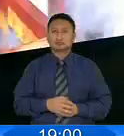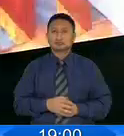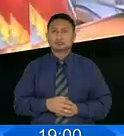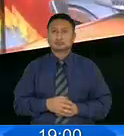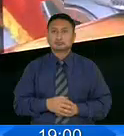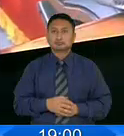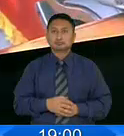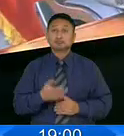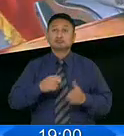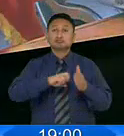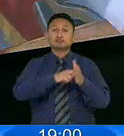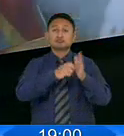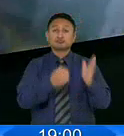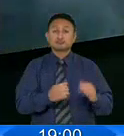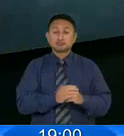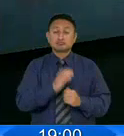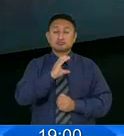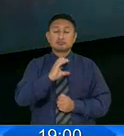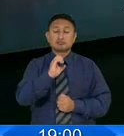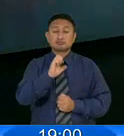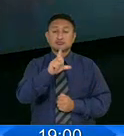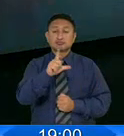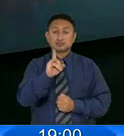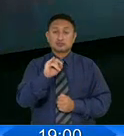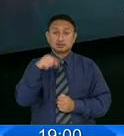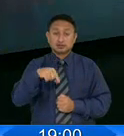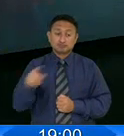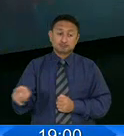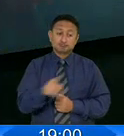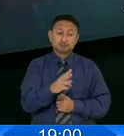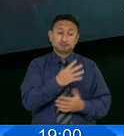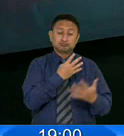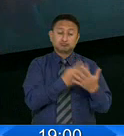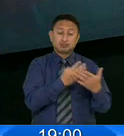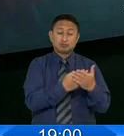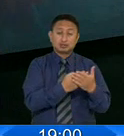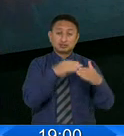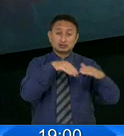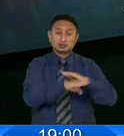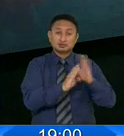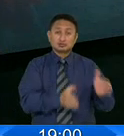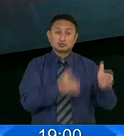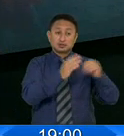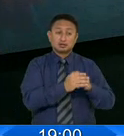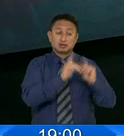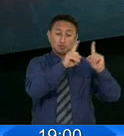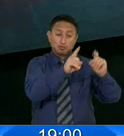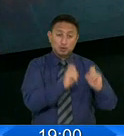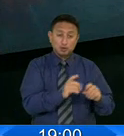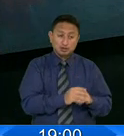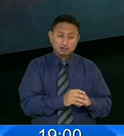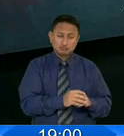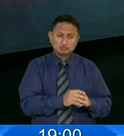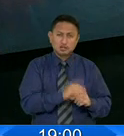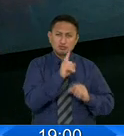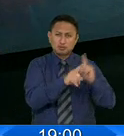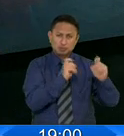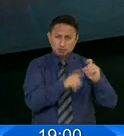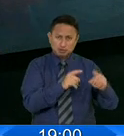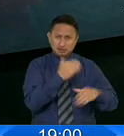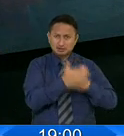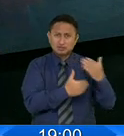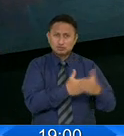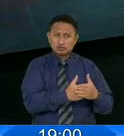El contralor Pablo Celi, una vez detenido, fue llevado a la unidad de flagrancia para tomar su versión de los hechos y posteriormente